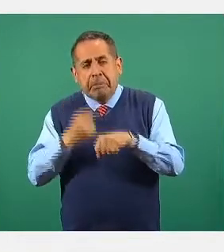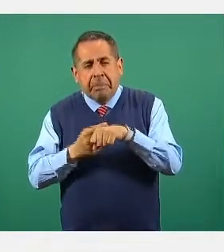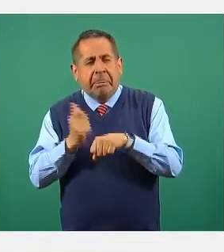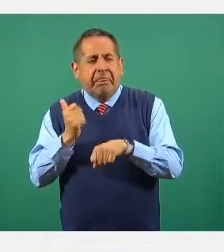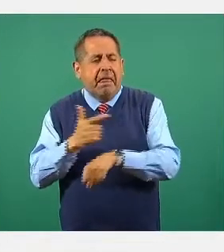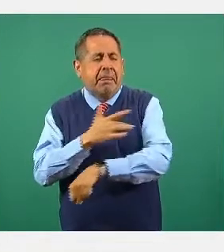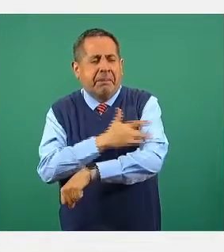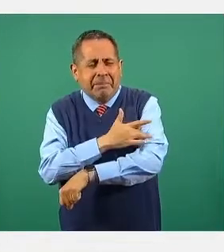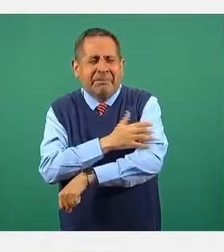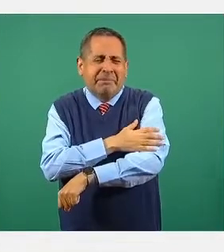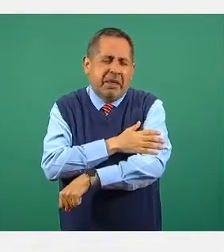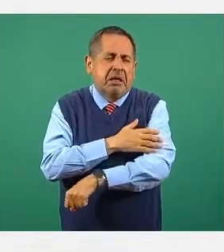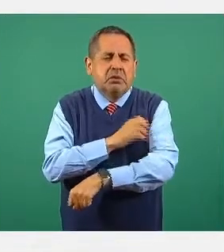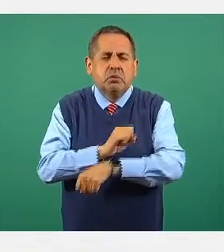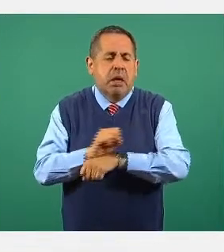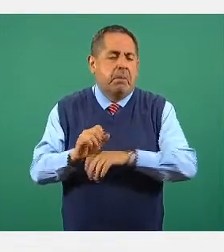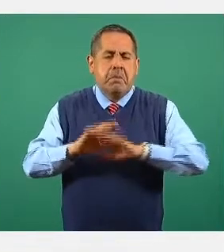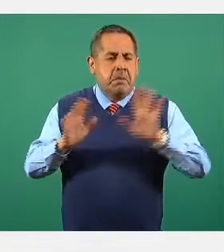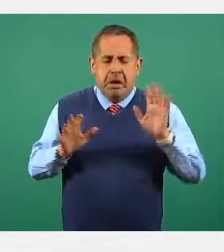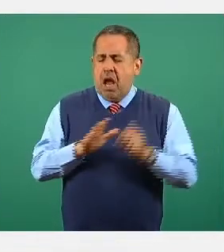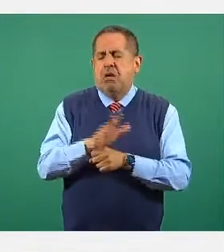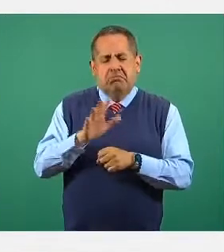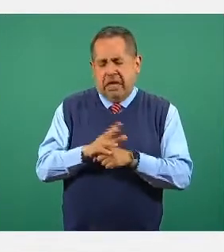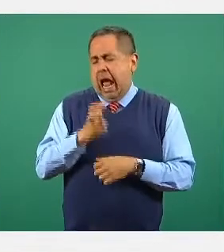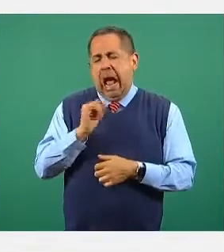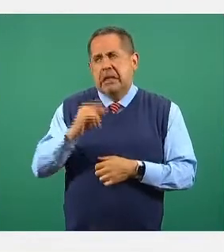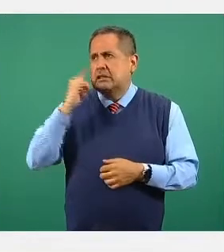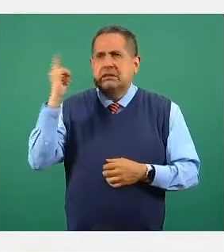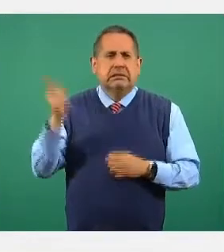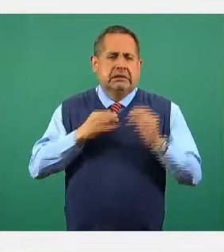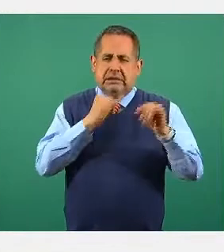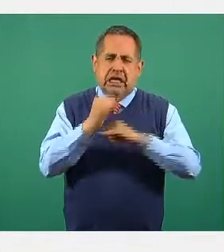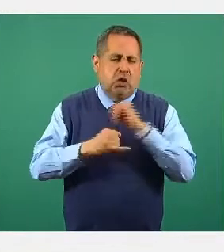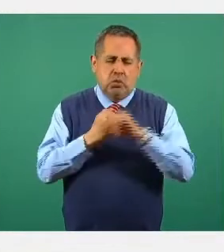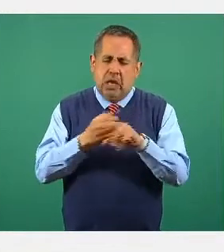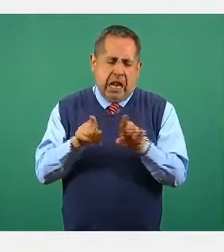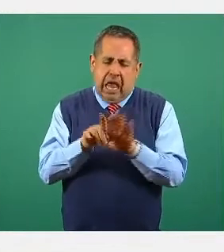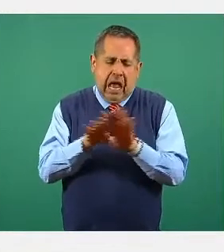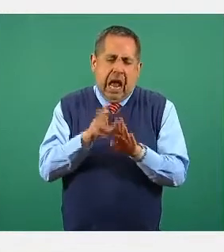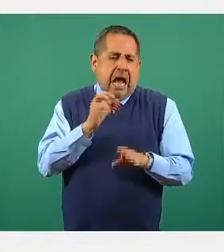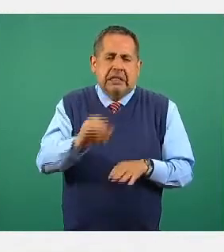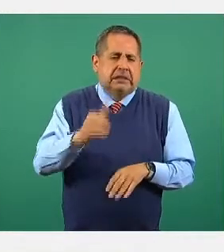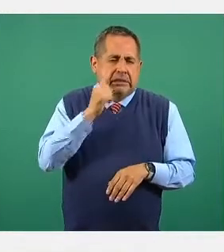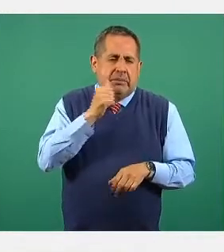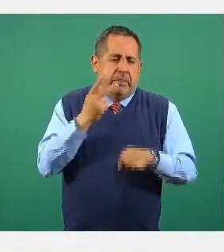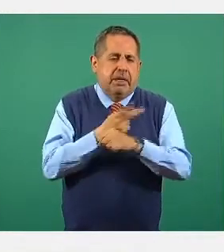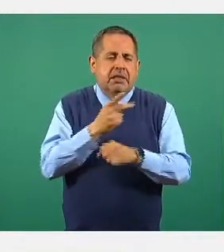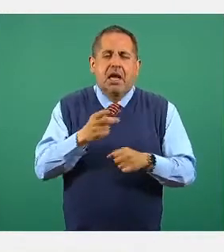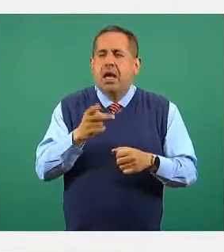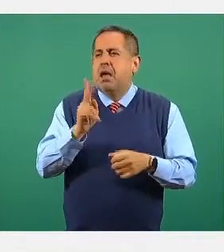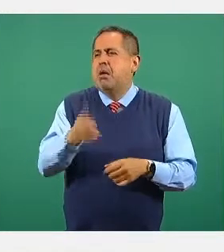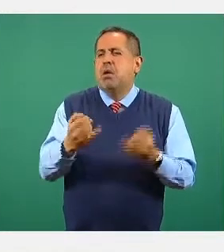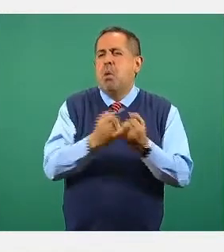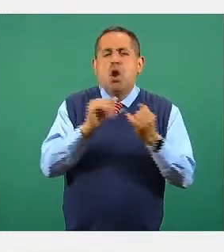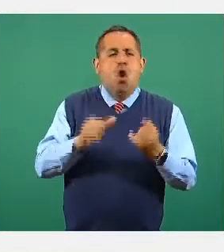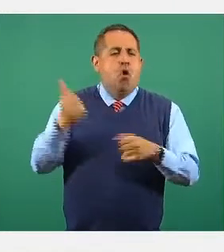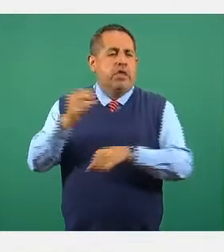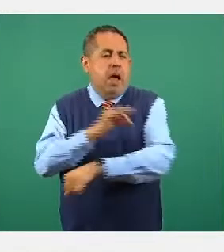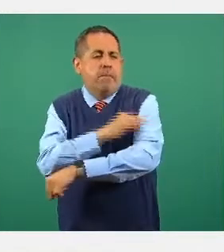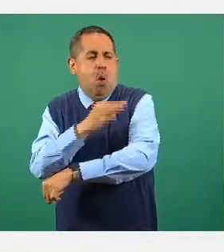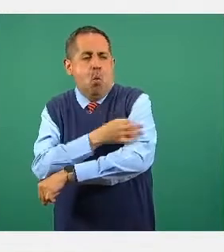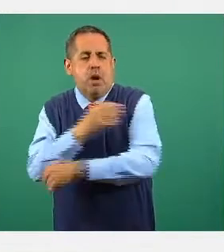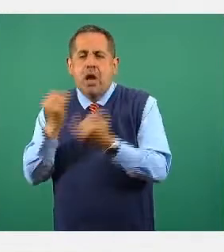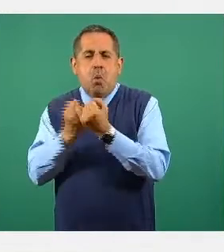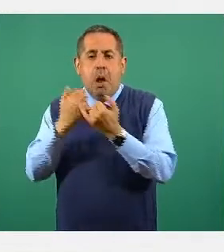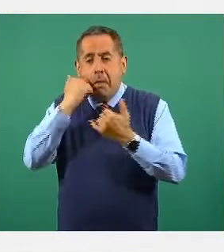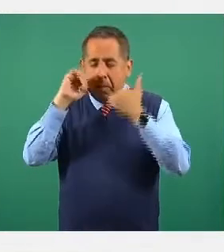lo cual está dentro de estándares o dependiendo con qué tipo de vacuna la comparemos, inclusive menor de lo que